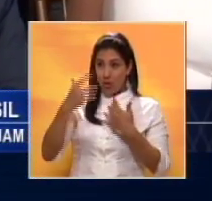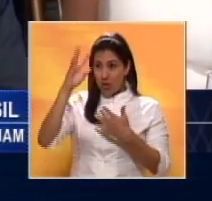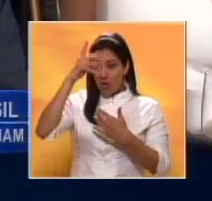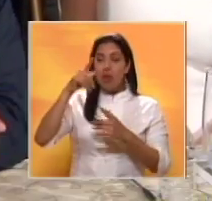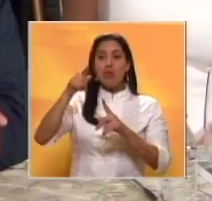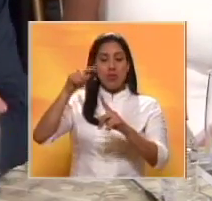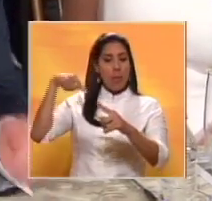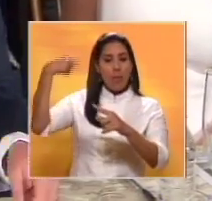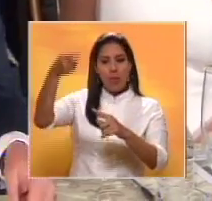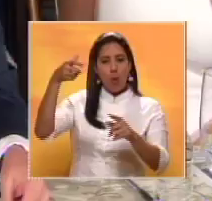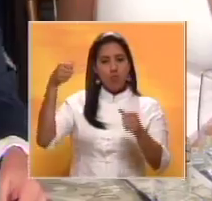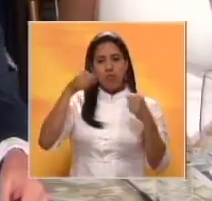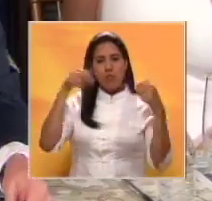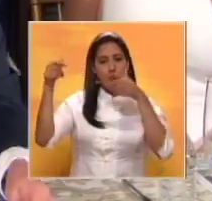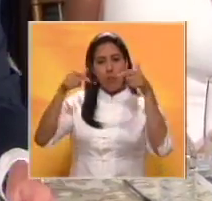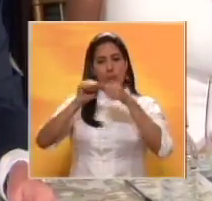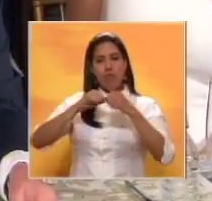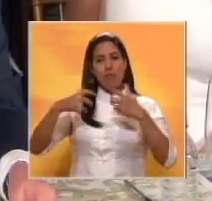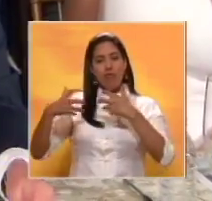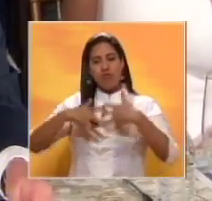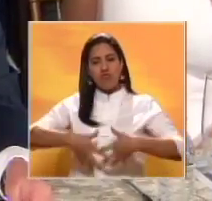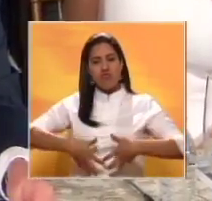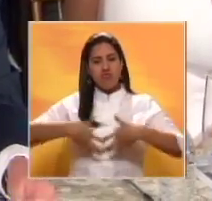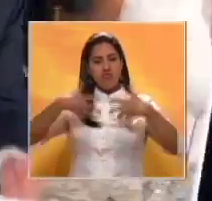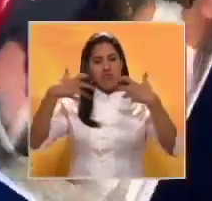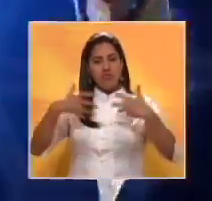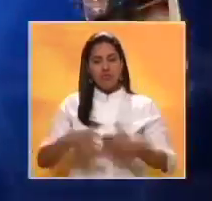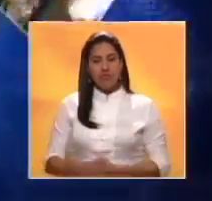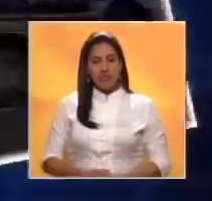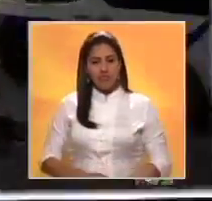se encontrarán con fuego y furia.